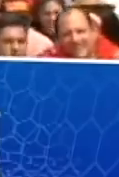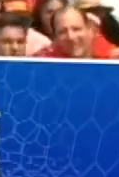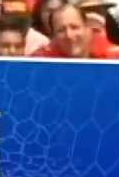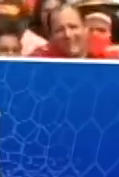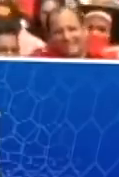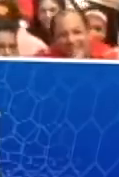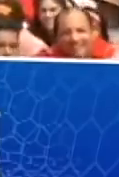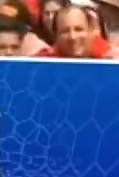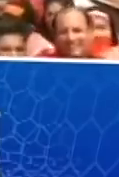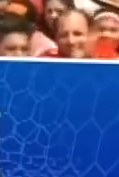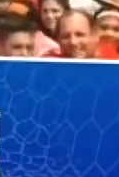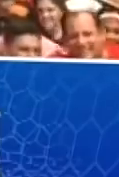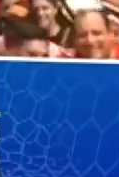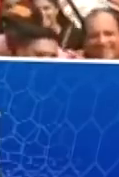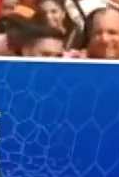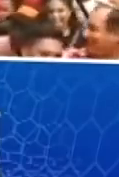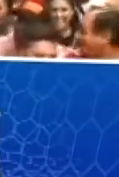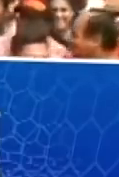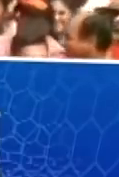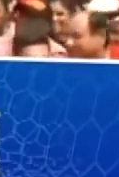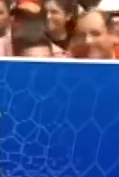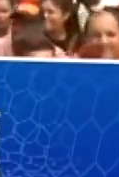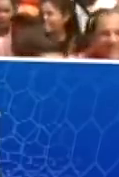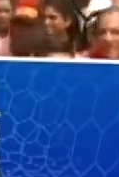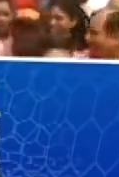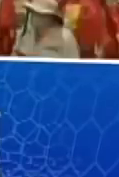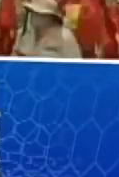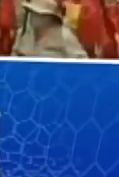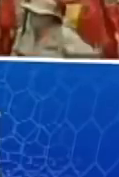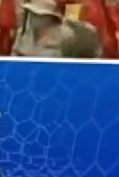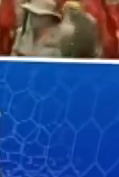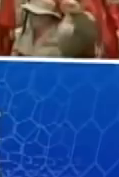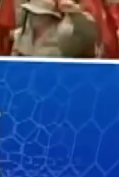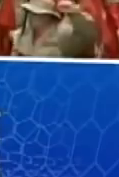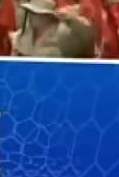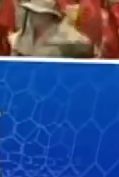la esquina de San Francisco, toda la avenida,